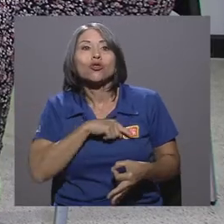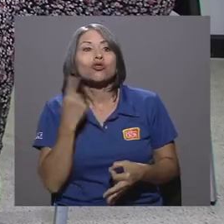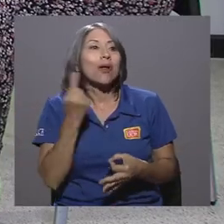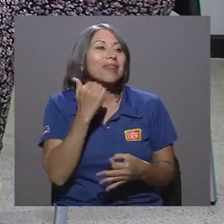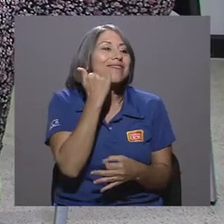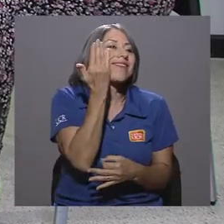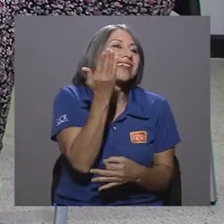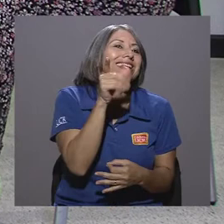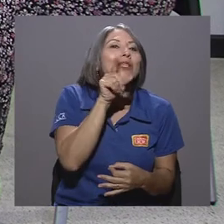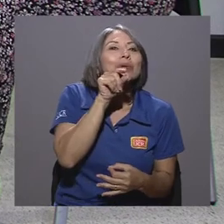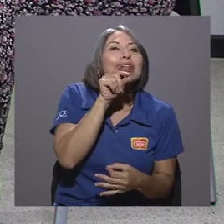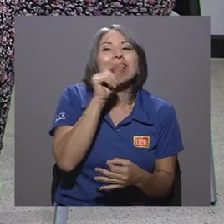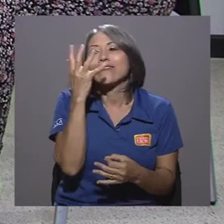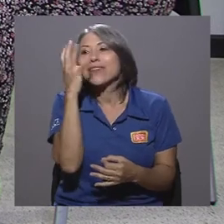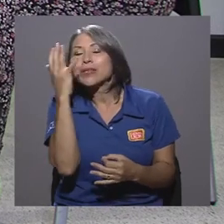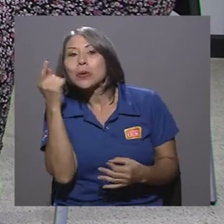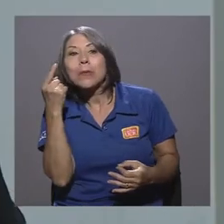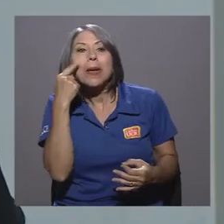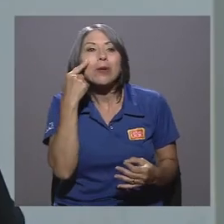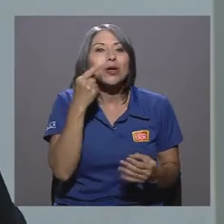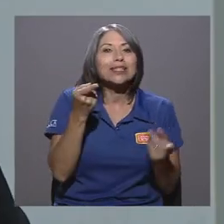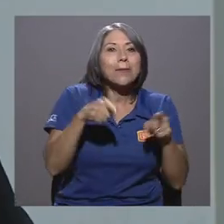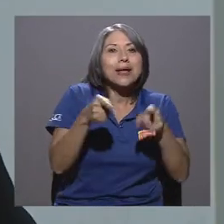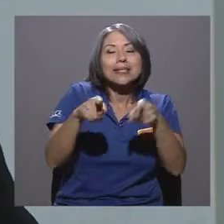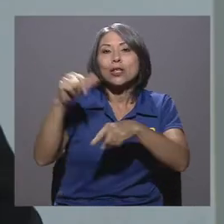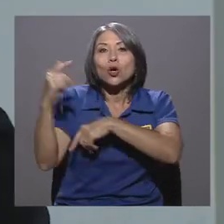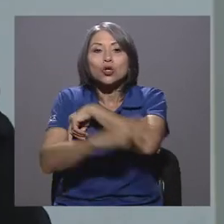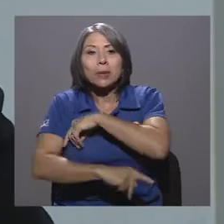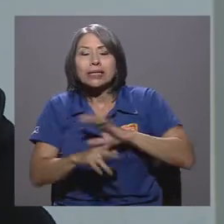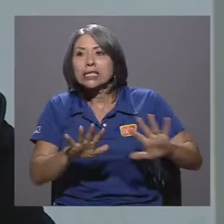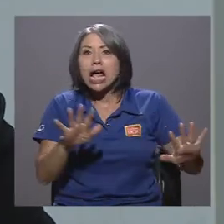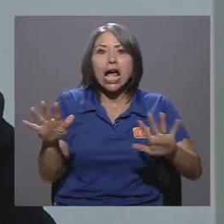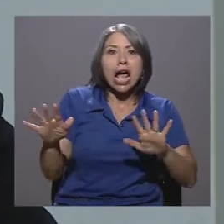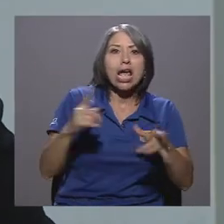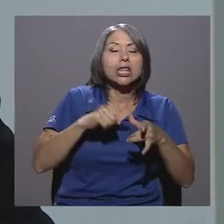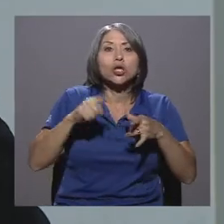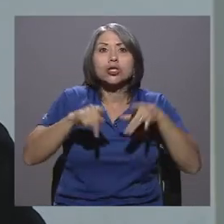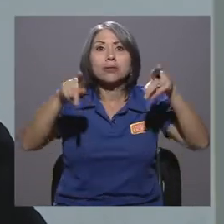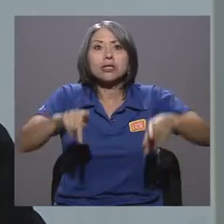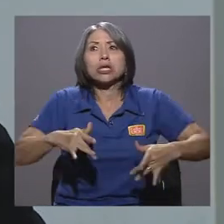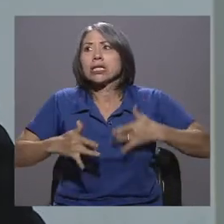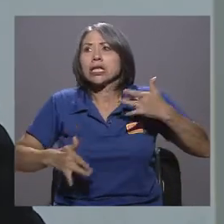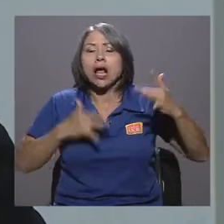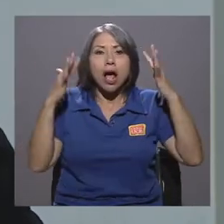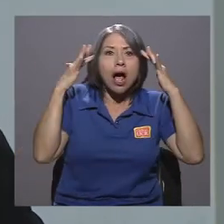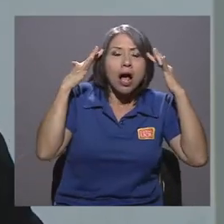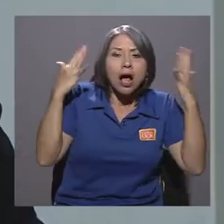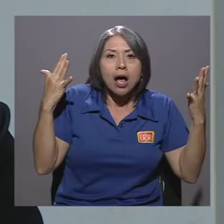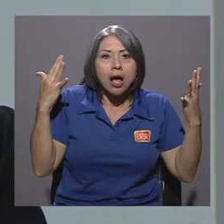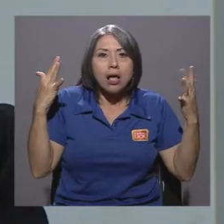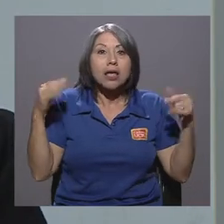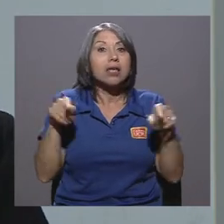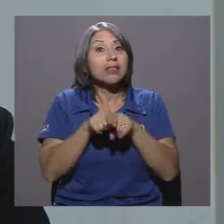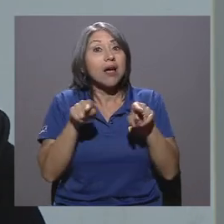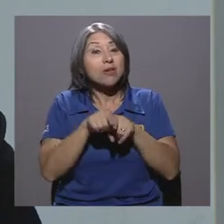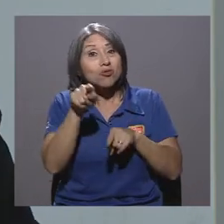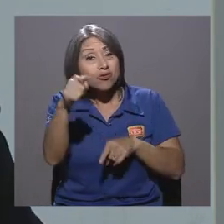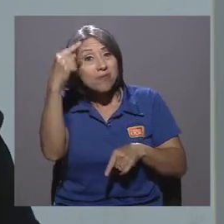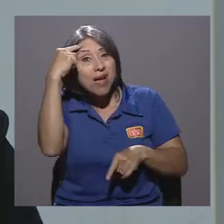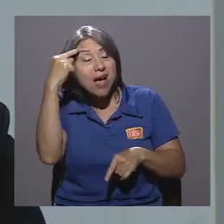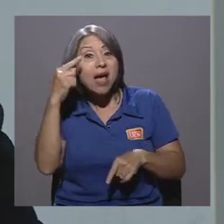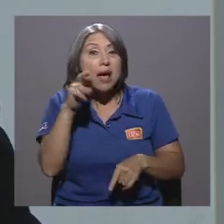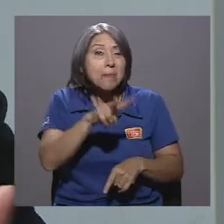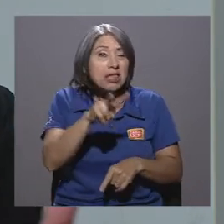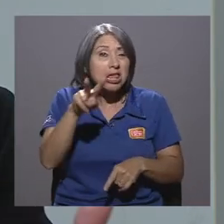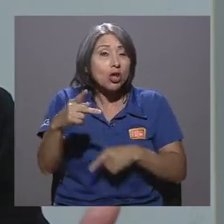Twitter, vemos lo que está pasando en otros países, entonces crece una ansiedad. Y si a eso usted le suma que aproximadamente 22 países